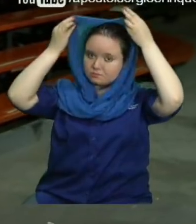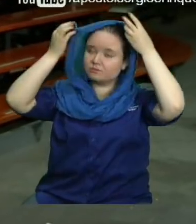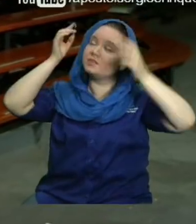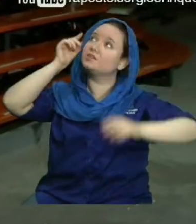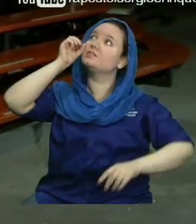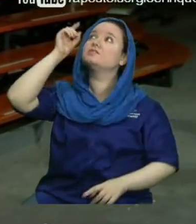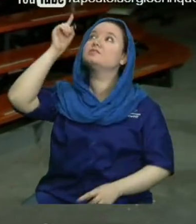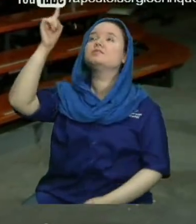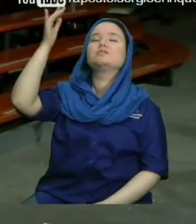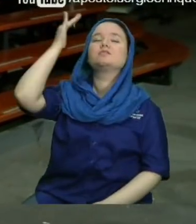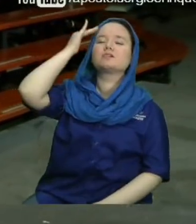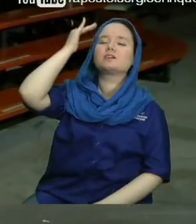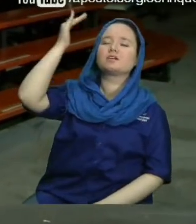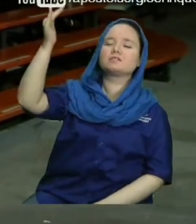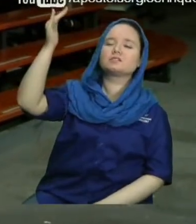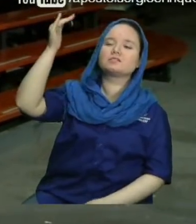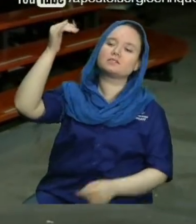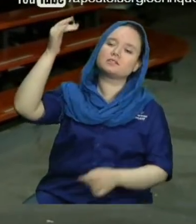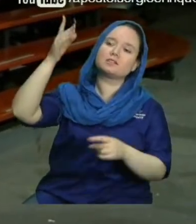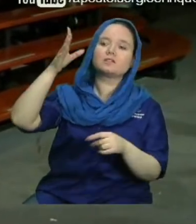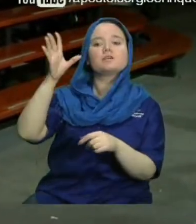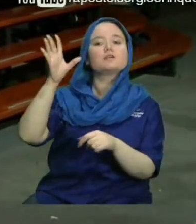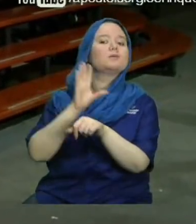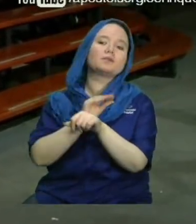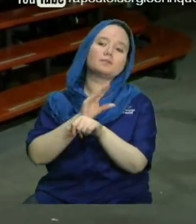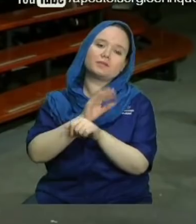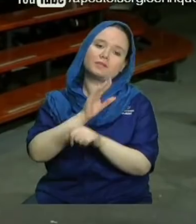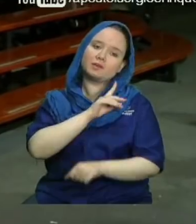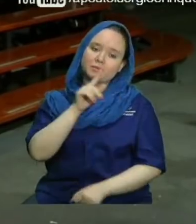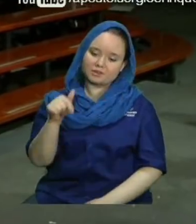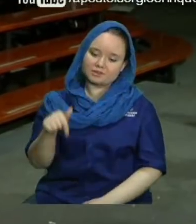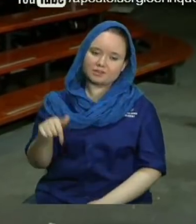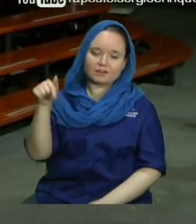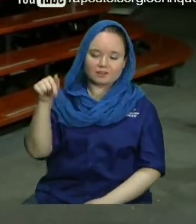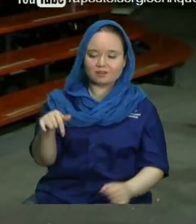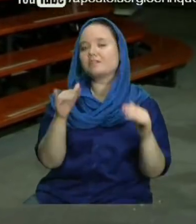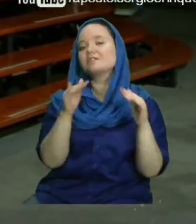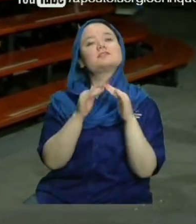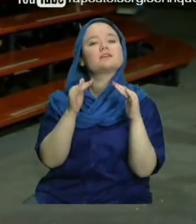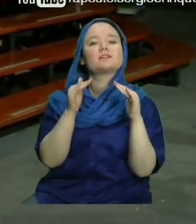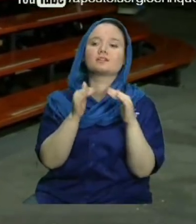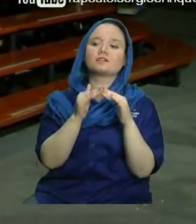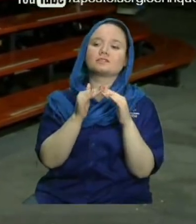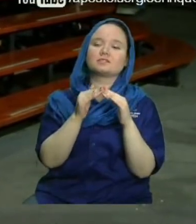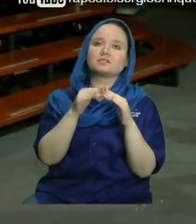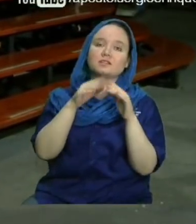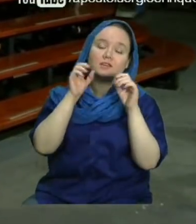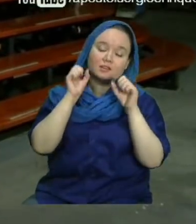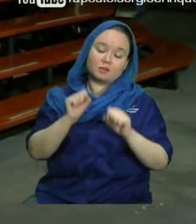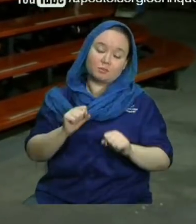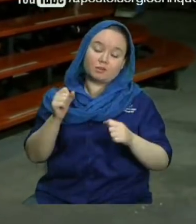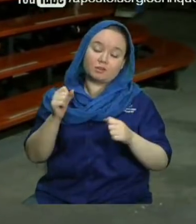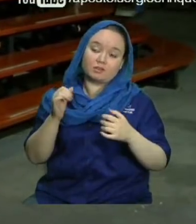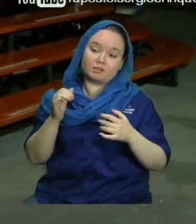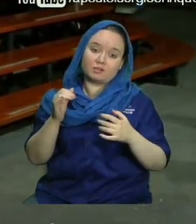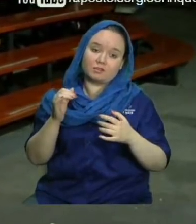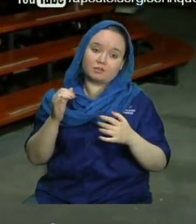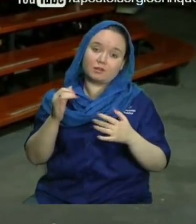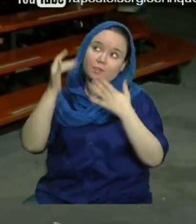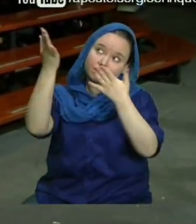por tenerme en esta casa, por extender mi vida para que mis ojos puedan